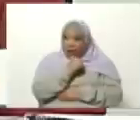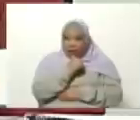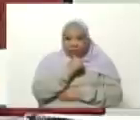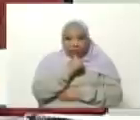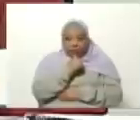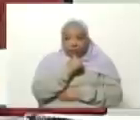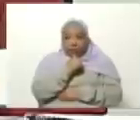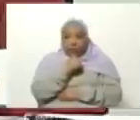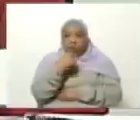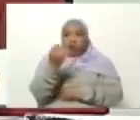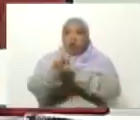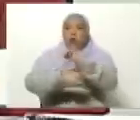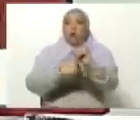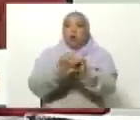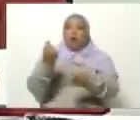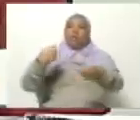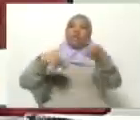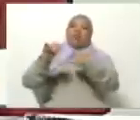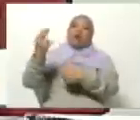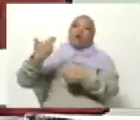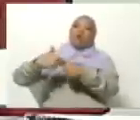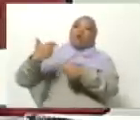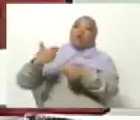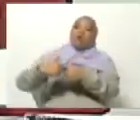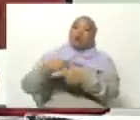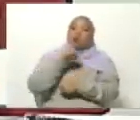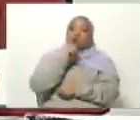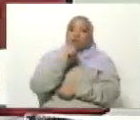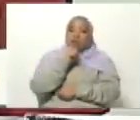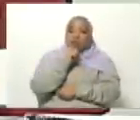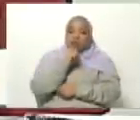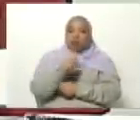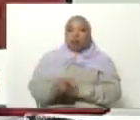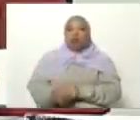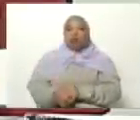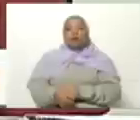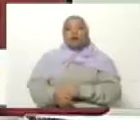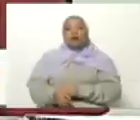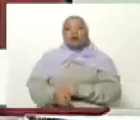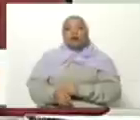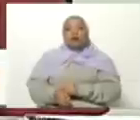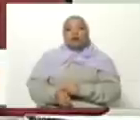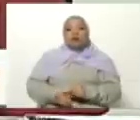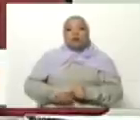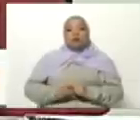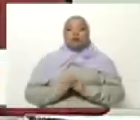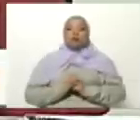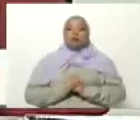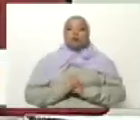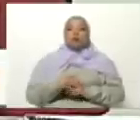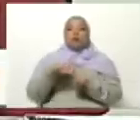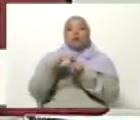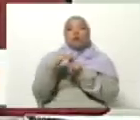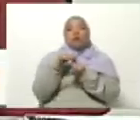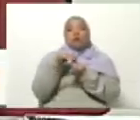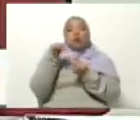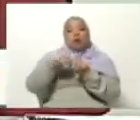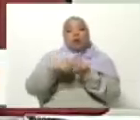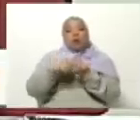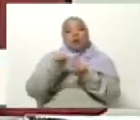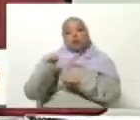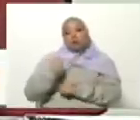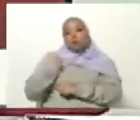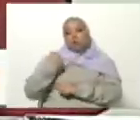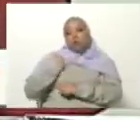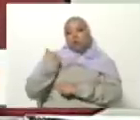nos dejan ni vender petróleo. La única manera que hay en medio de la situación que esos recursos sean aprovechados